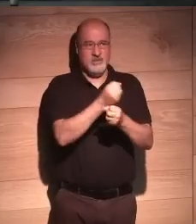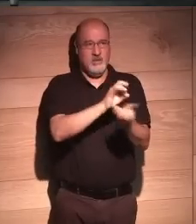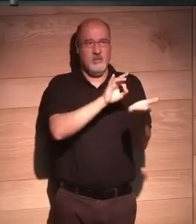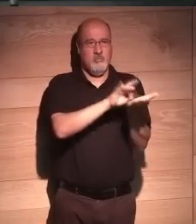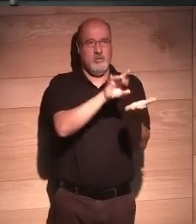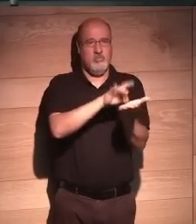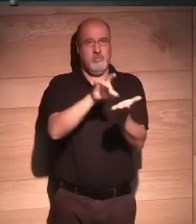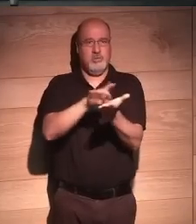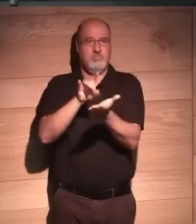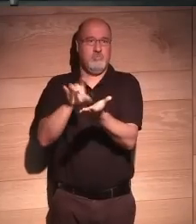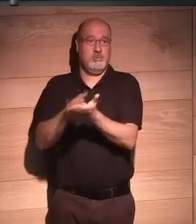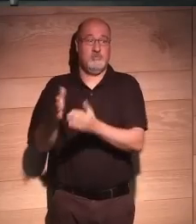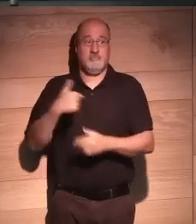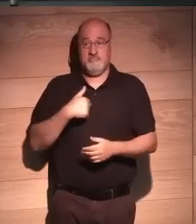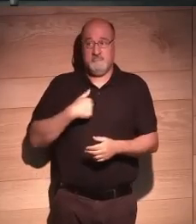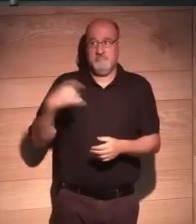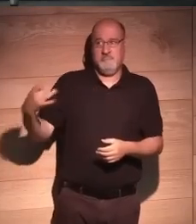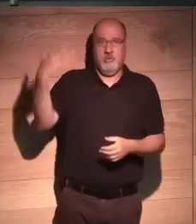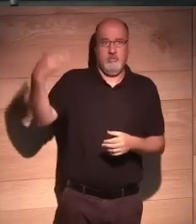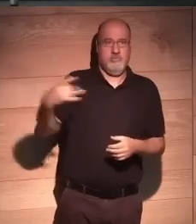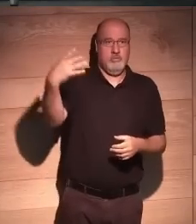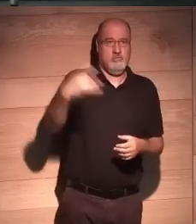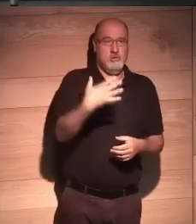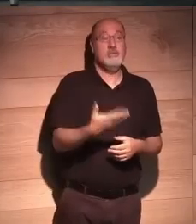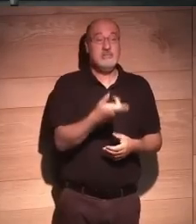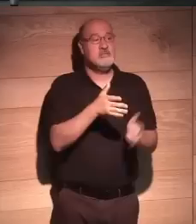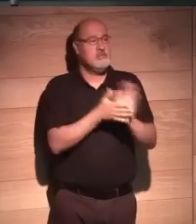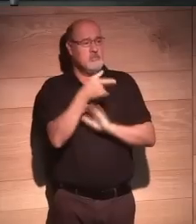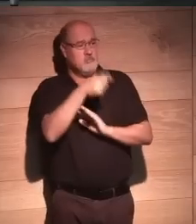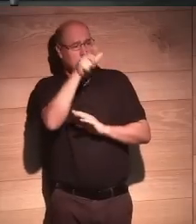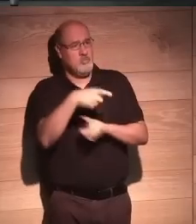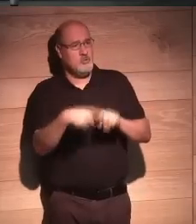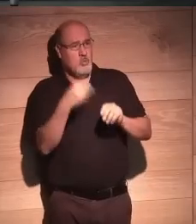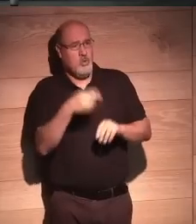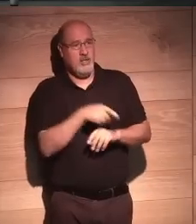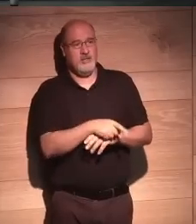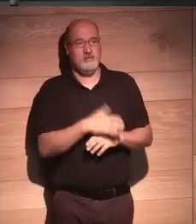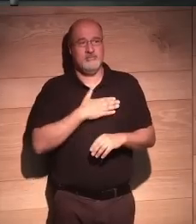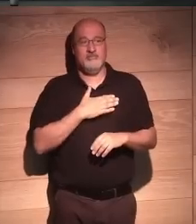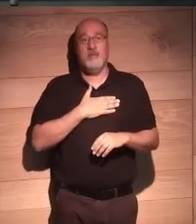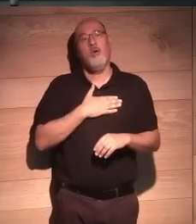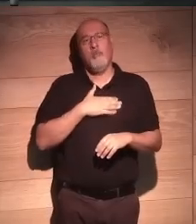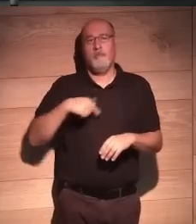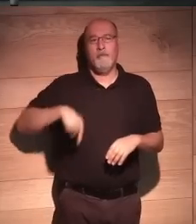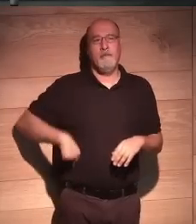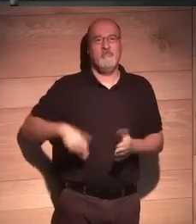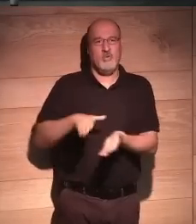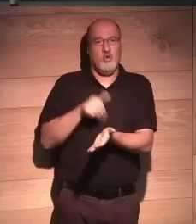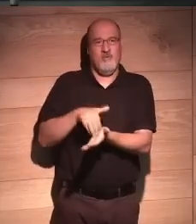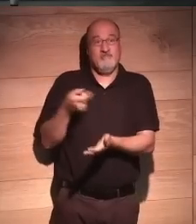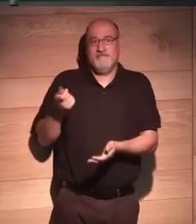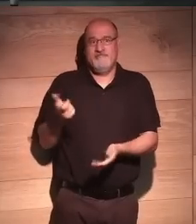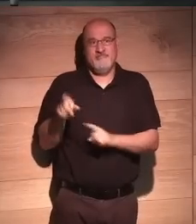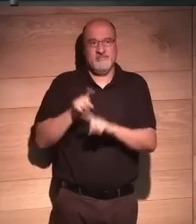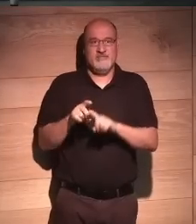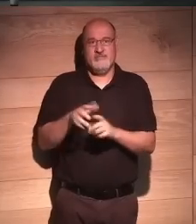yo me lo cual dice cosas muy buenas también de ti, ¿no? Sí, bueno, de mi bolsillo no, pero de mí seguramente no.